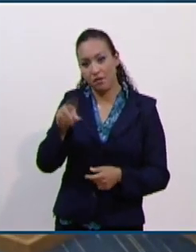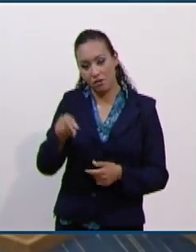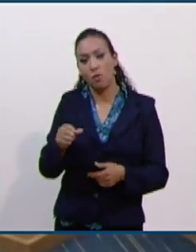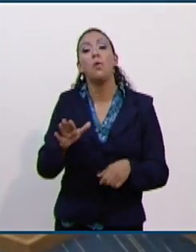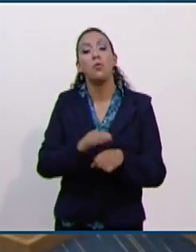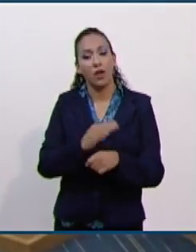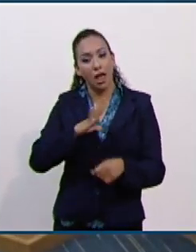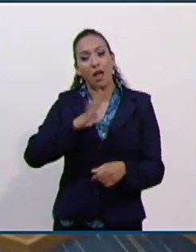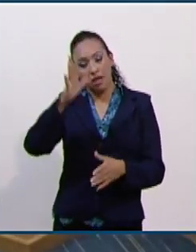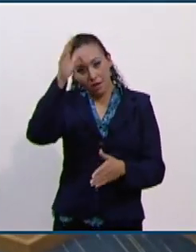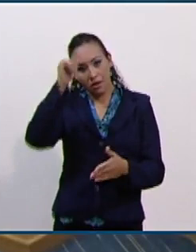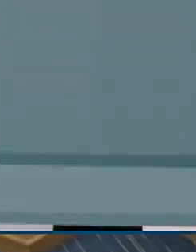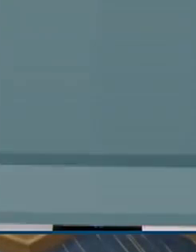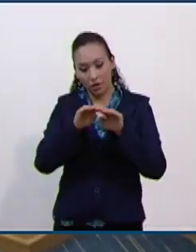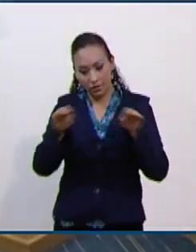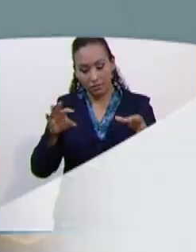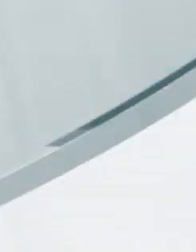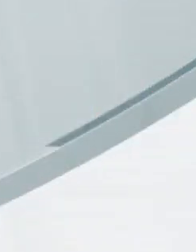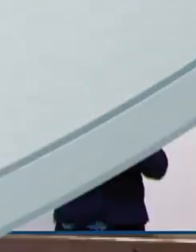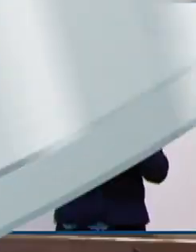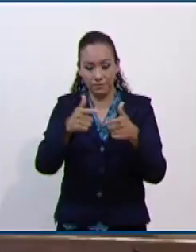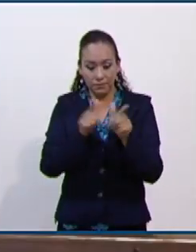de coalición.